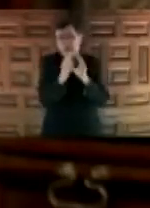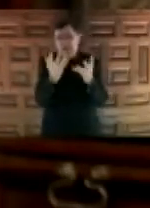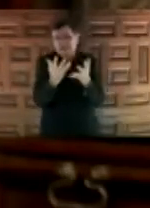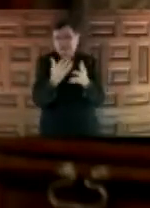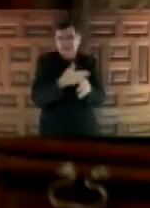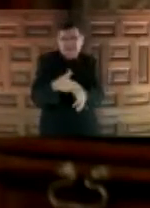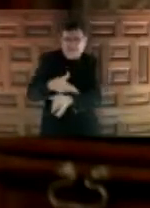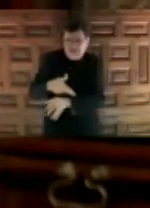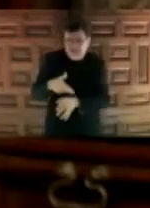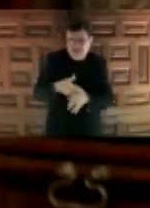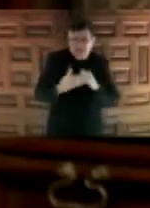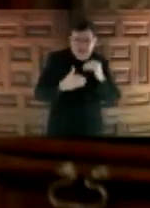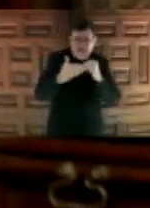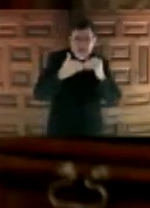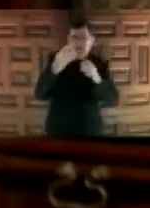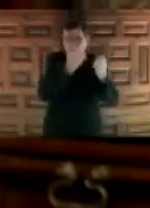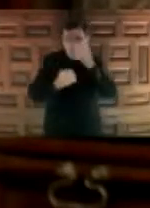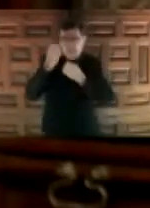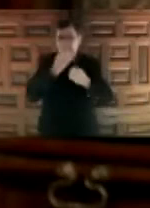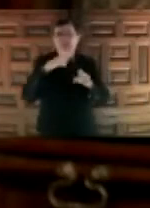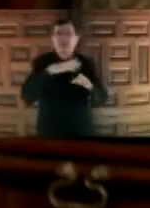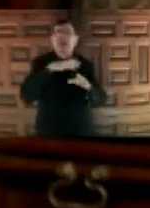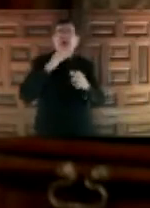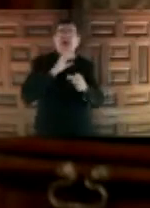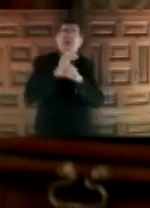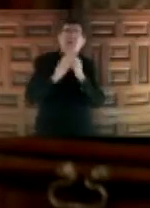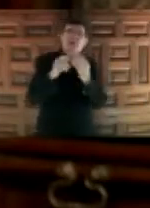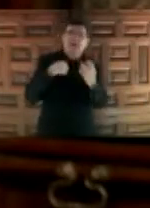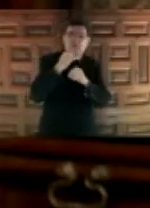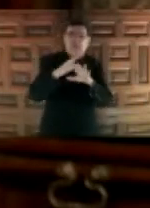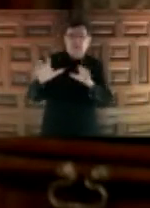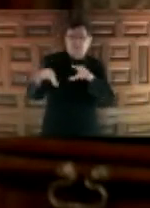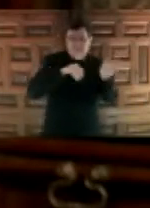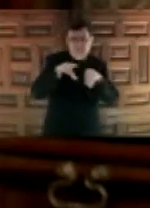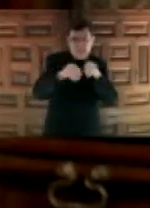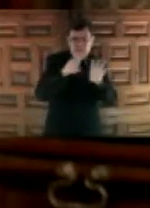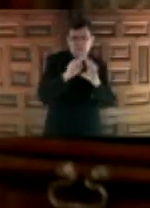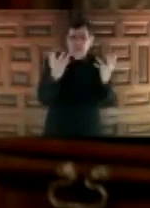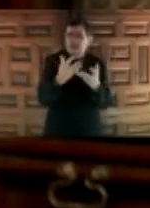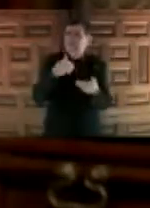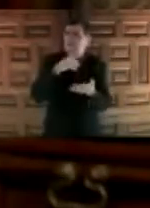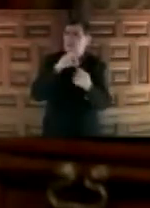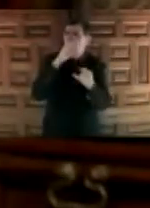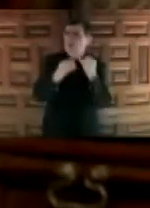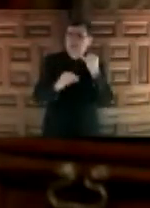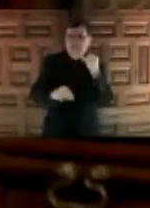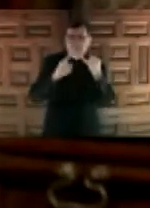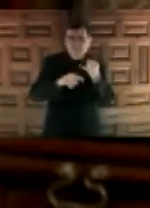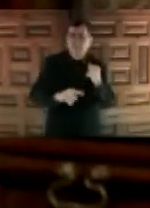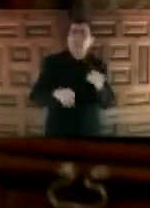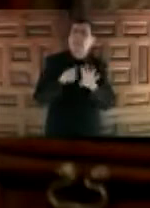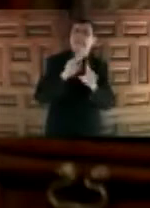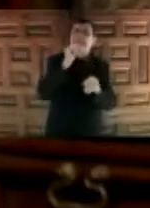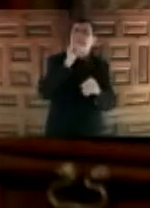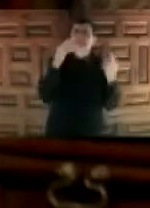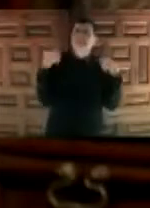manera lo evaluamos y tomamos algunas medidas con esa información que se genera con la evaluación. La última. No se